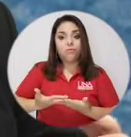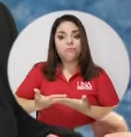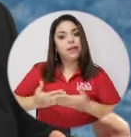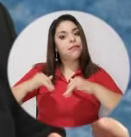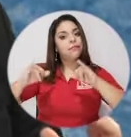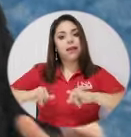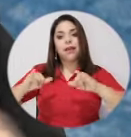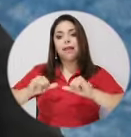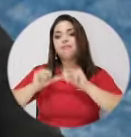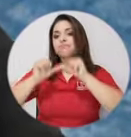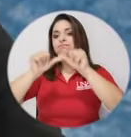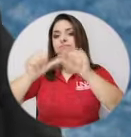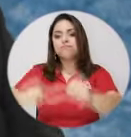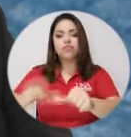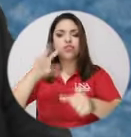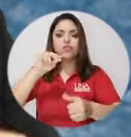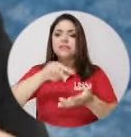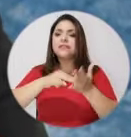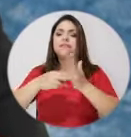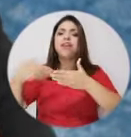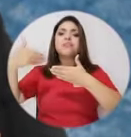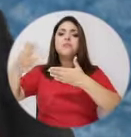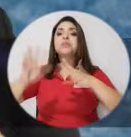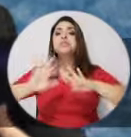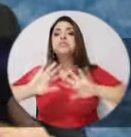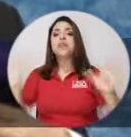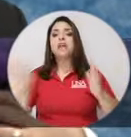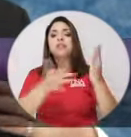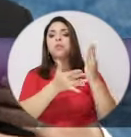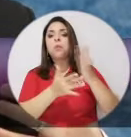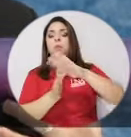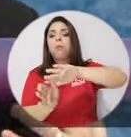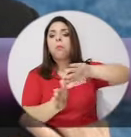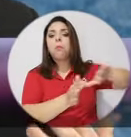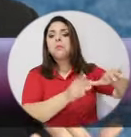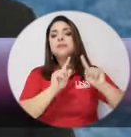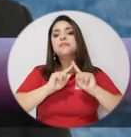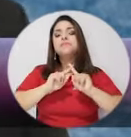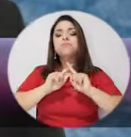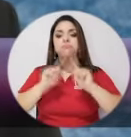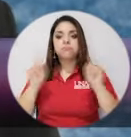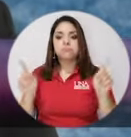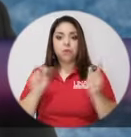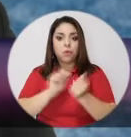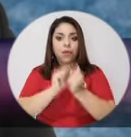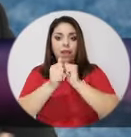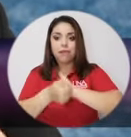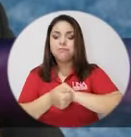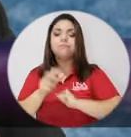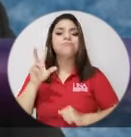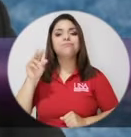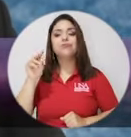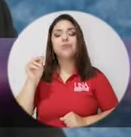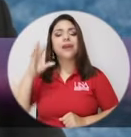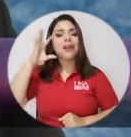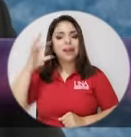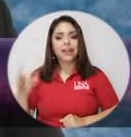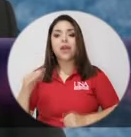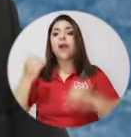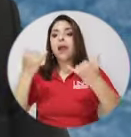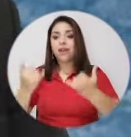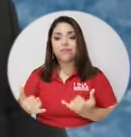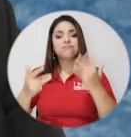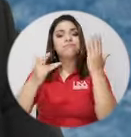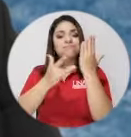que esto vino y se va a ir, sino que posiblemente vamos a seguir enfrentando una realidad donde los